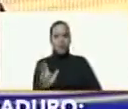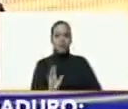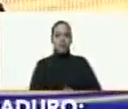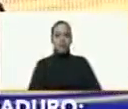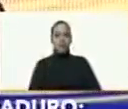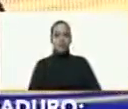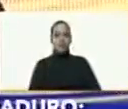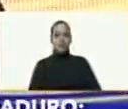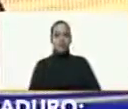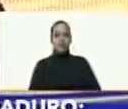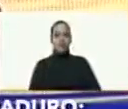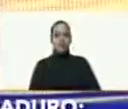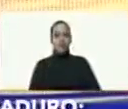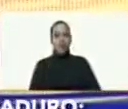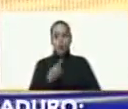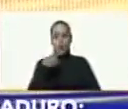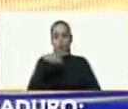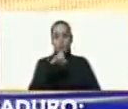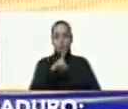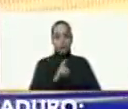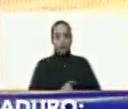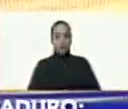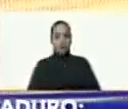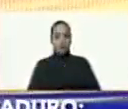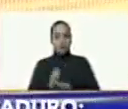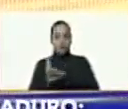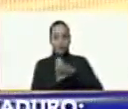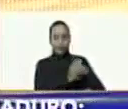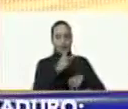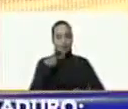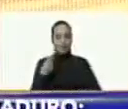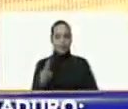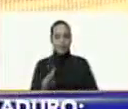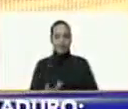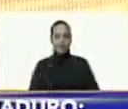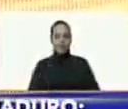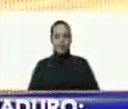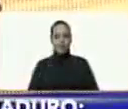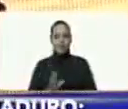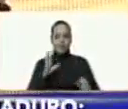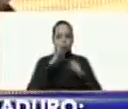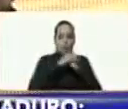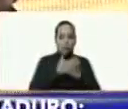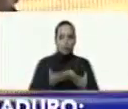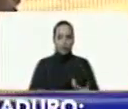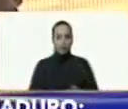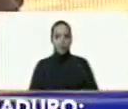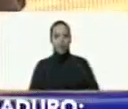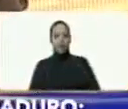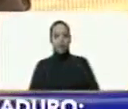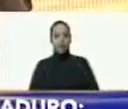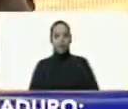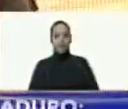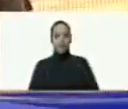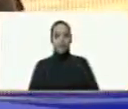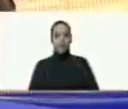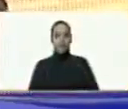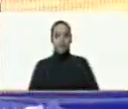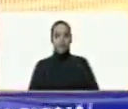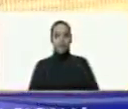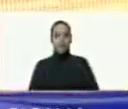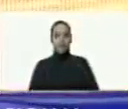Vox le quitó el espacio político a Albert Rivera. Se lo tragó. El franquismo puro. Franquismo